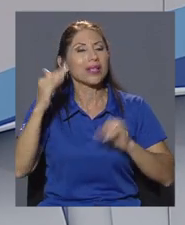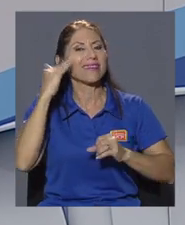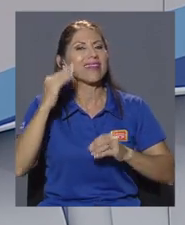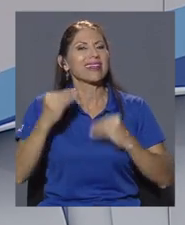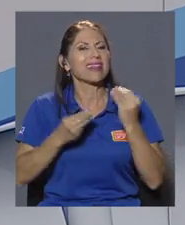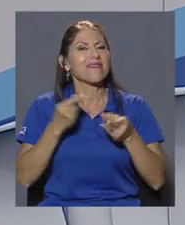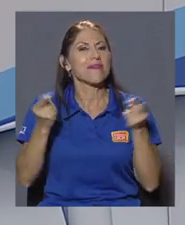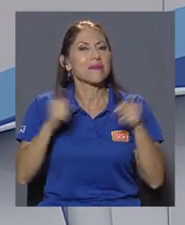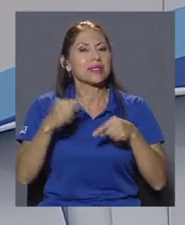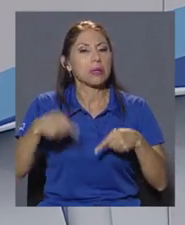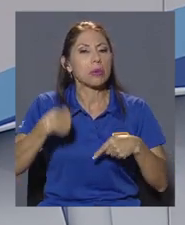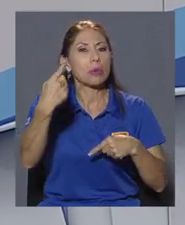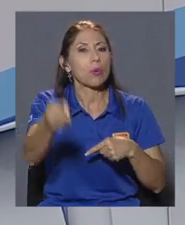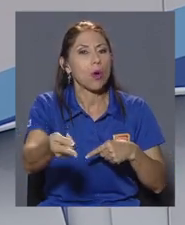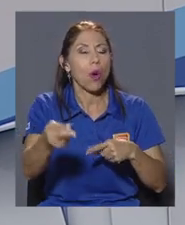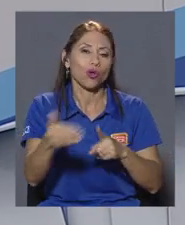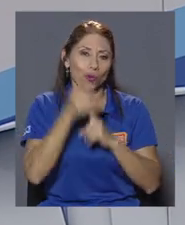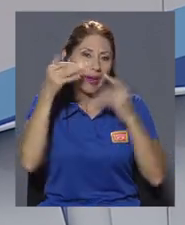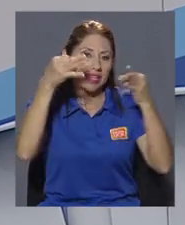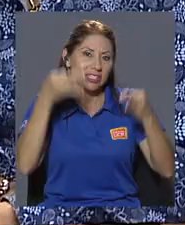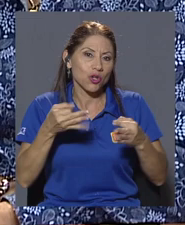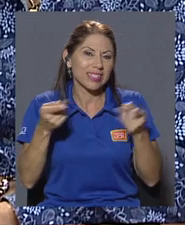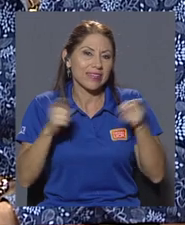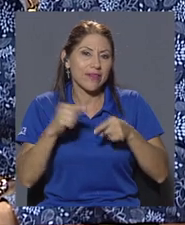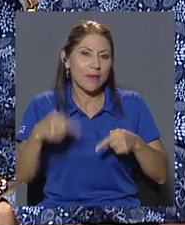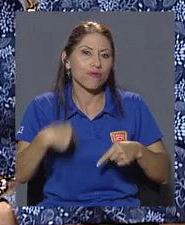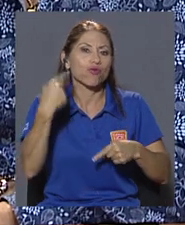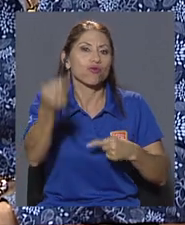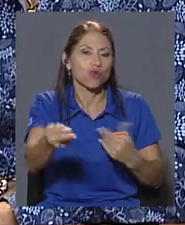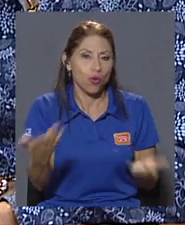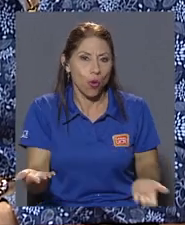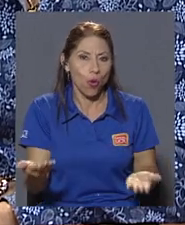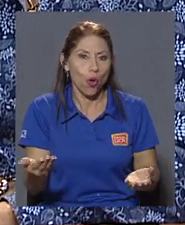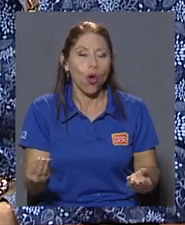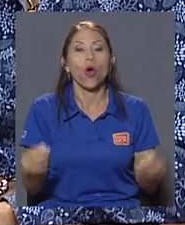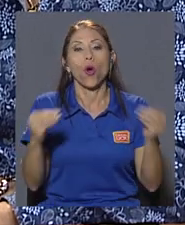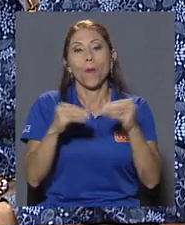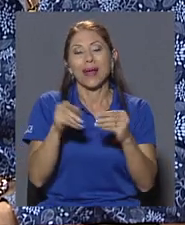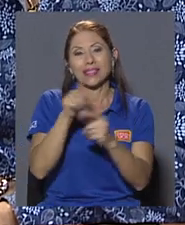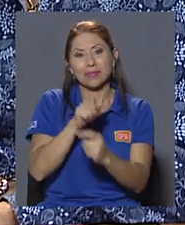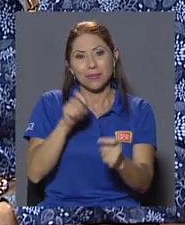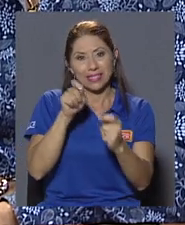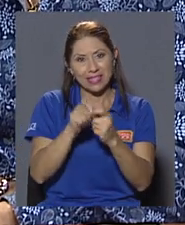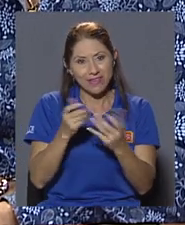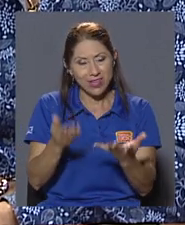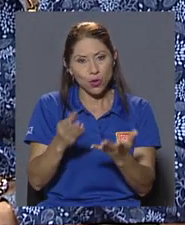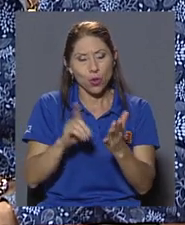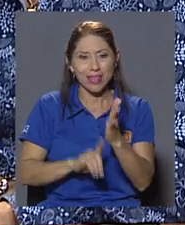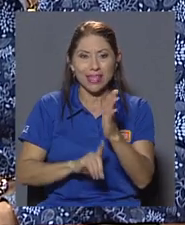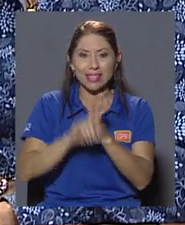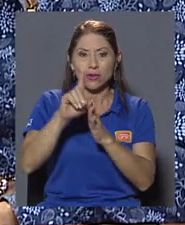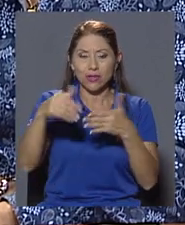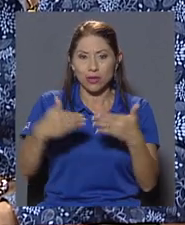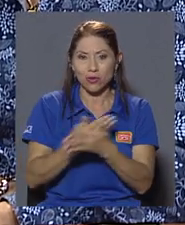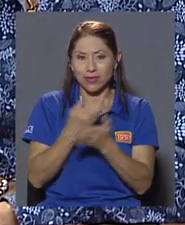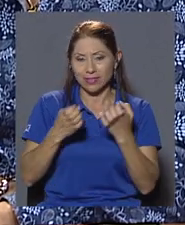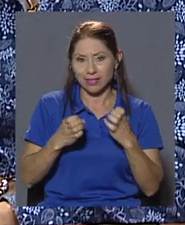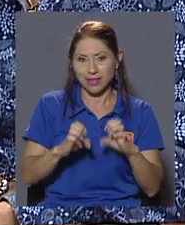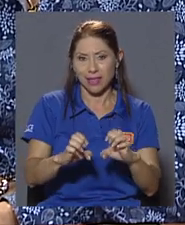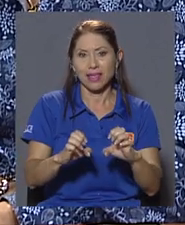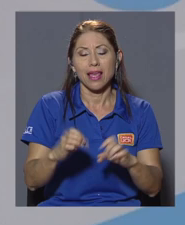tomar decisiones sobre lo que pueda pasar en el futuro o inclusive más específico y desarrollar nuevas estrategias